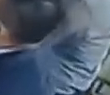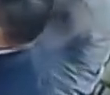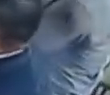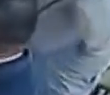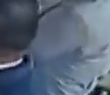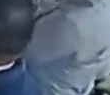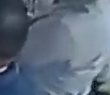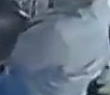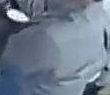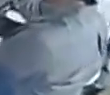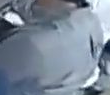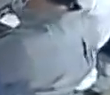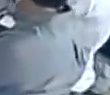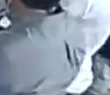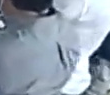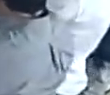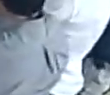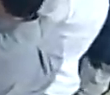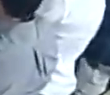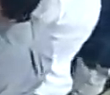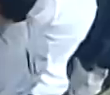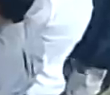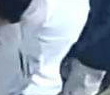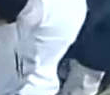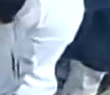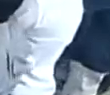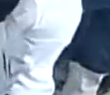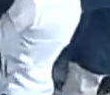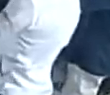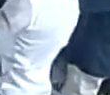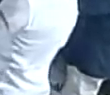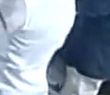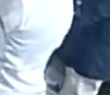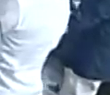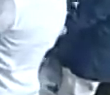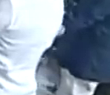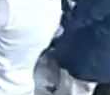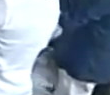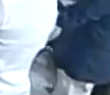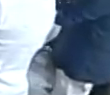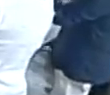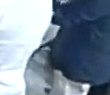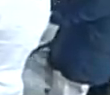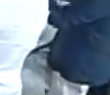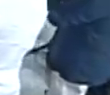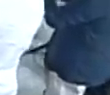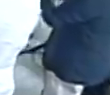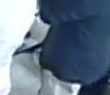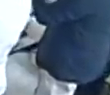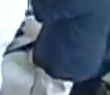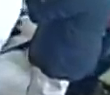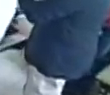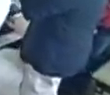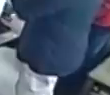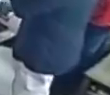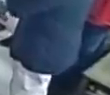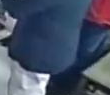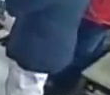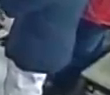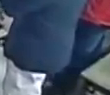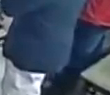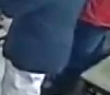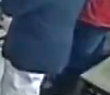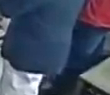sido este inicio de esta jornada de trabajo con los alcaldes y alcaldesas, gobernadoras